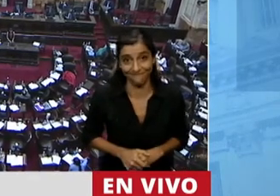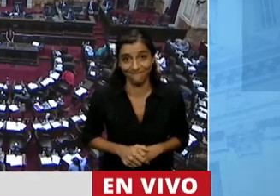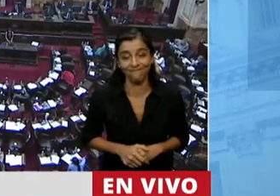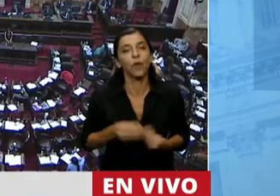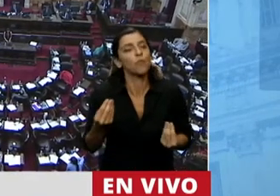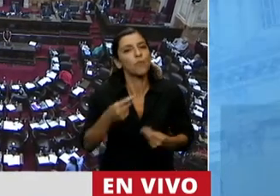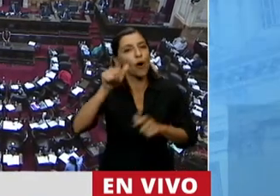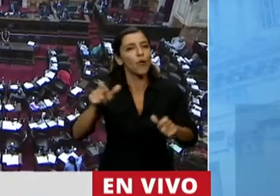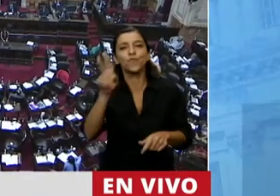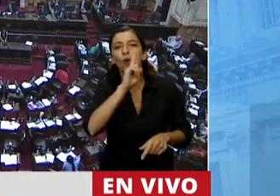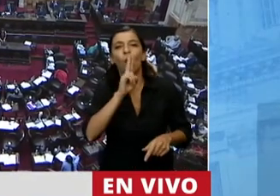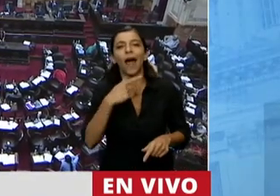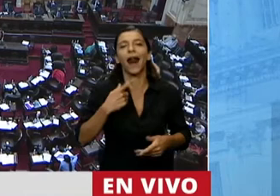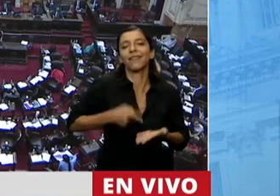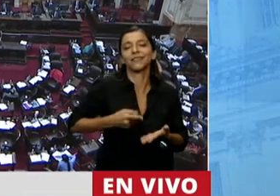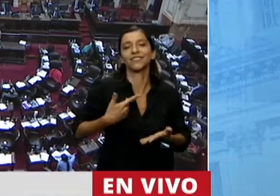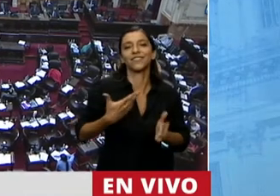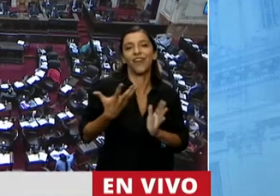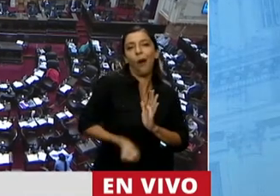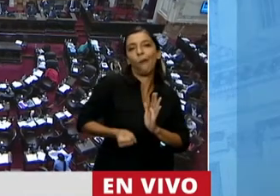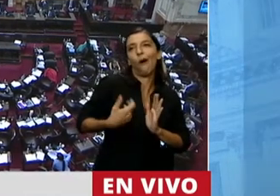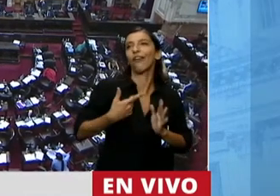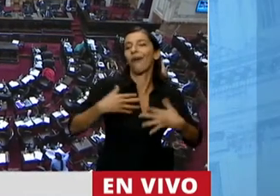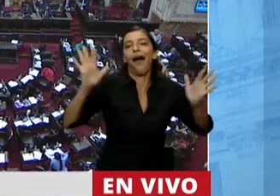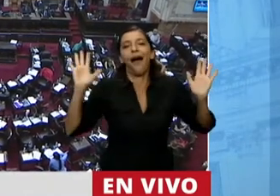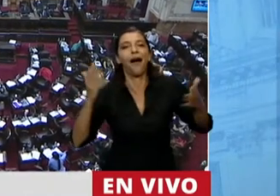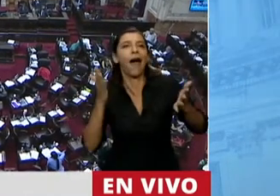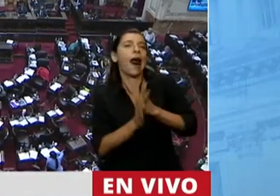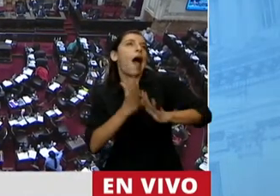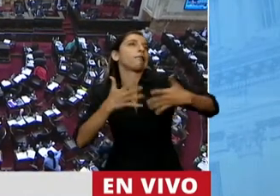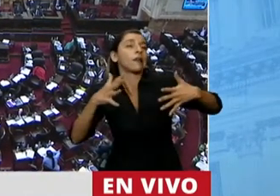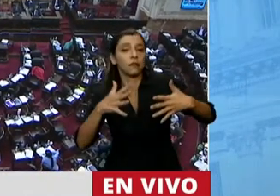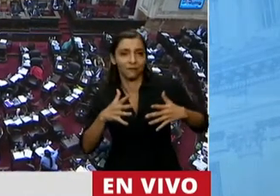mujer elige abortar porque sí. No es gratis.